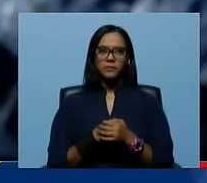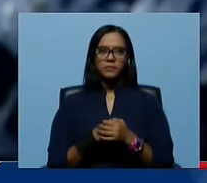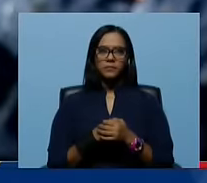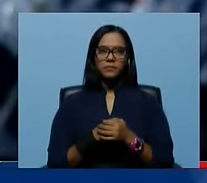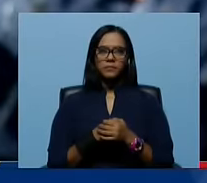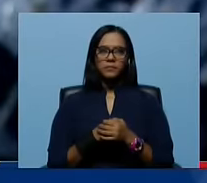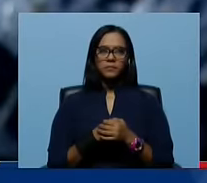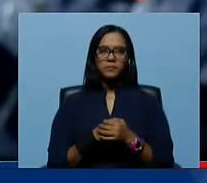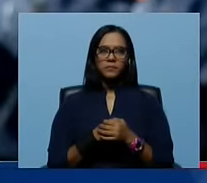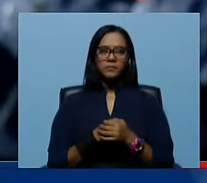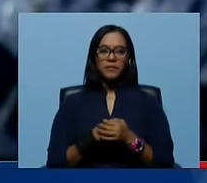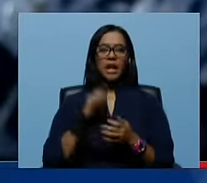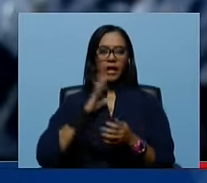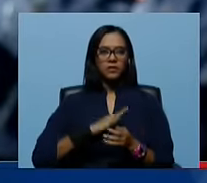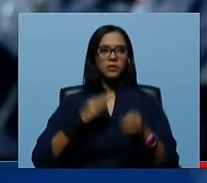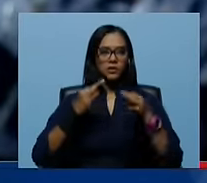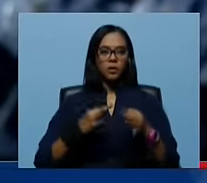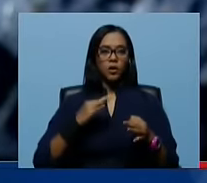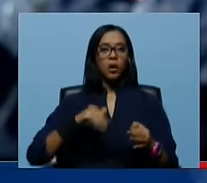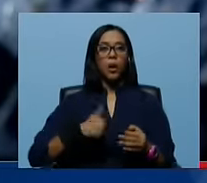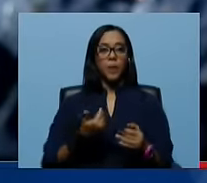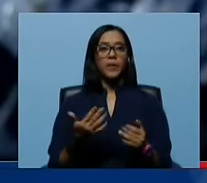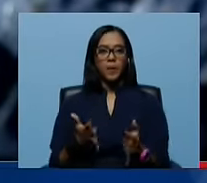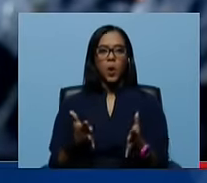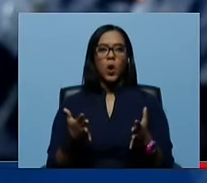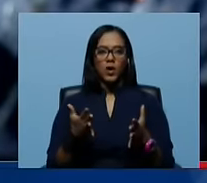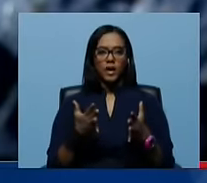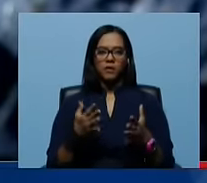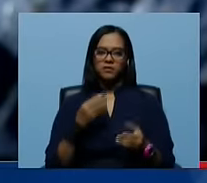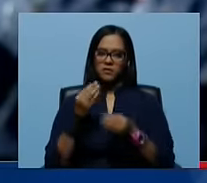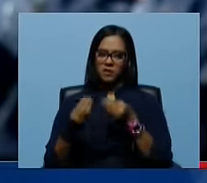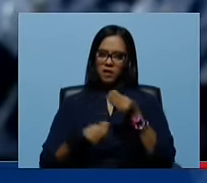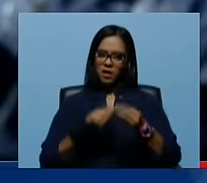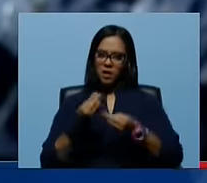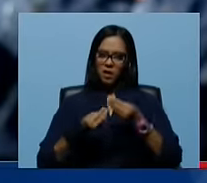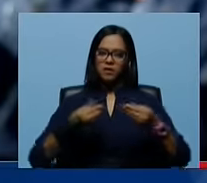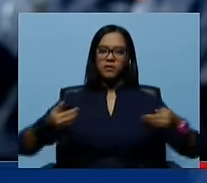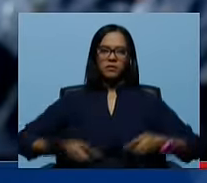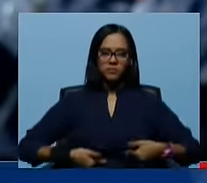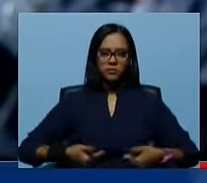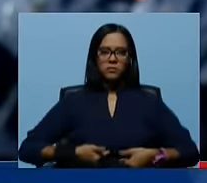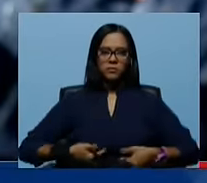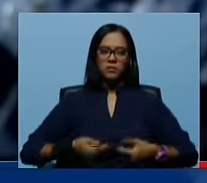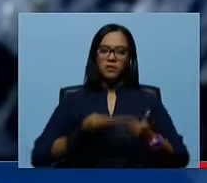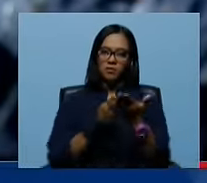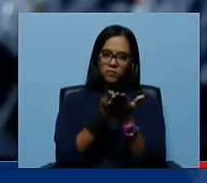y estoy seguro que lo podemos lograr de manera empeñosa, perseverante,